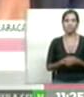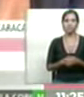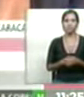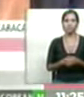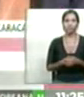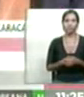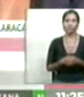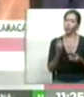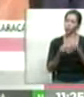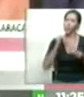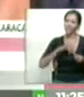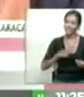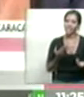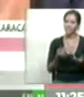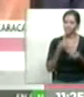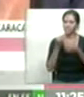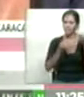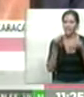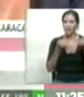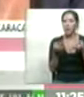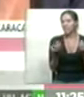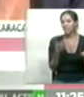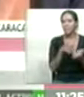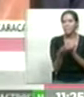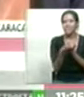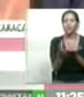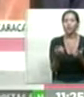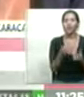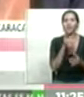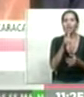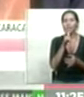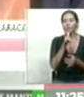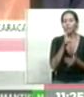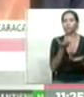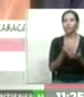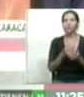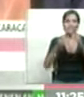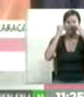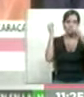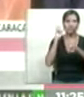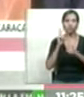Erika, ¿qué tal? ¿Cómo estás? Cuéntanos qué ha sobresalido en las declaraciones del canciller venezolano.